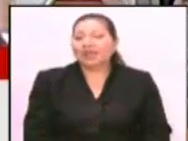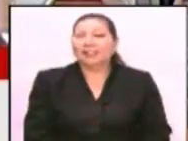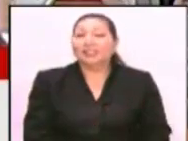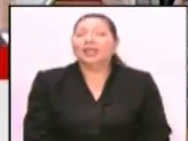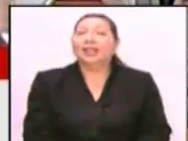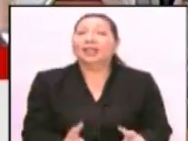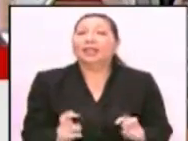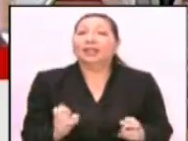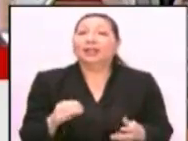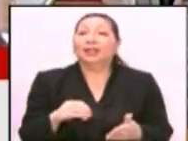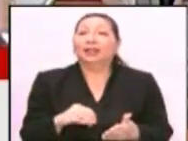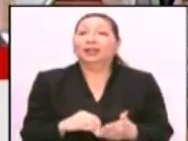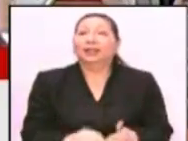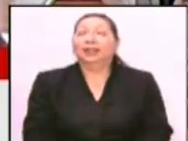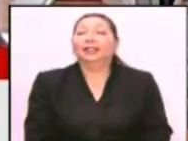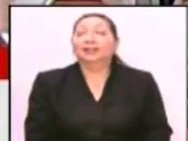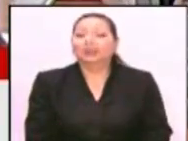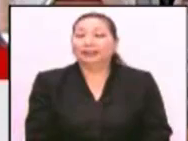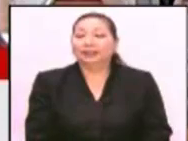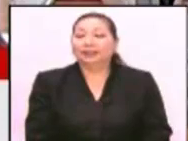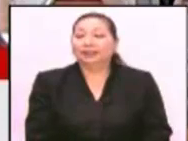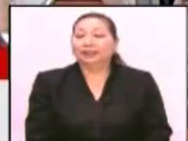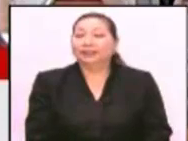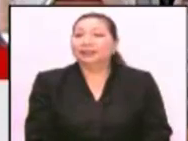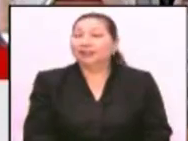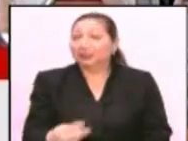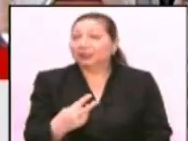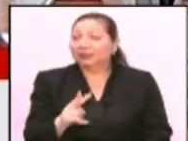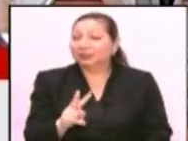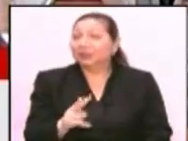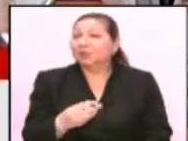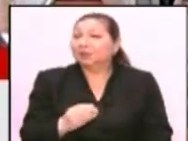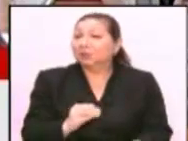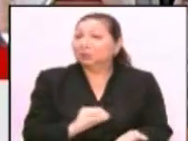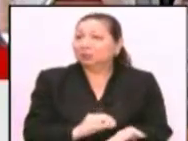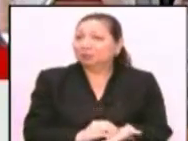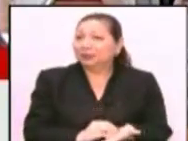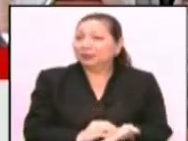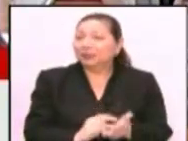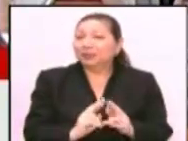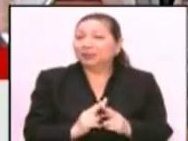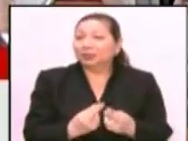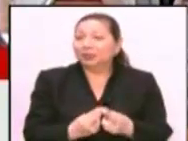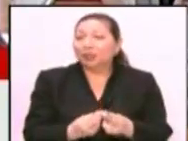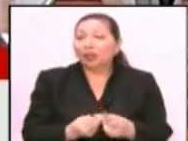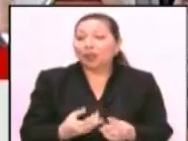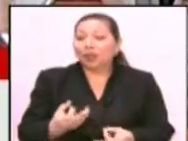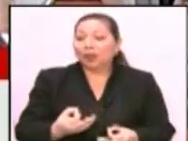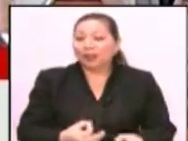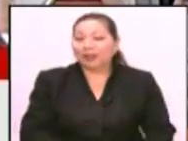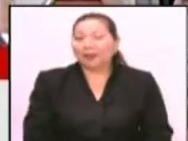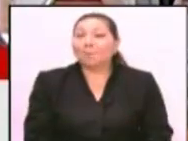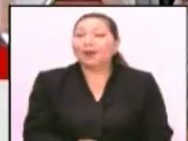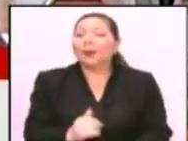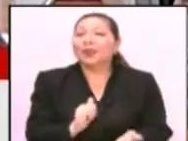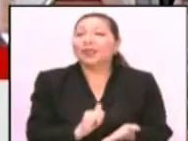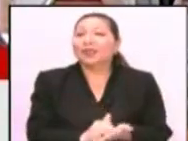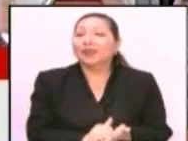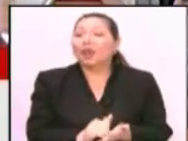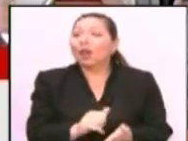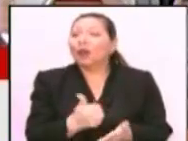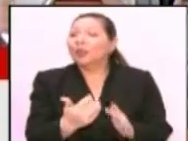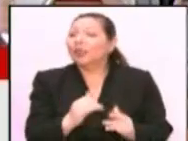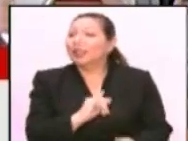en el tema de emprendimiento, presidente, sin duda alguna es nuestro más. Yo me reuní con el contralor o con